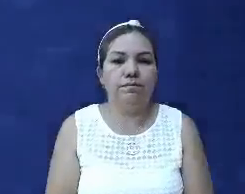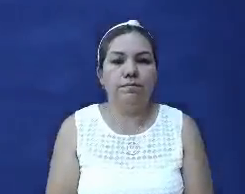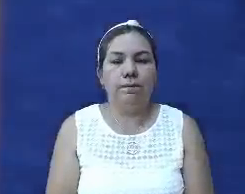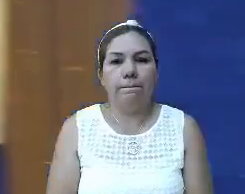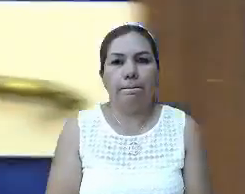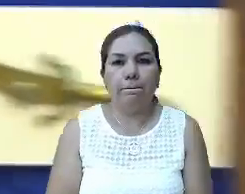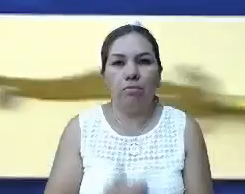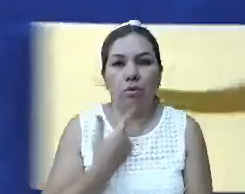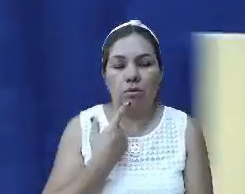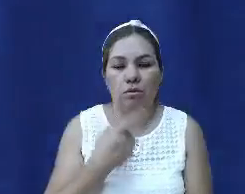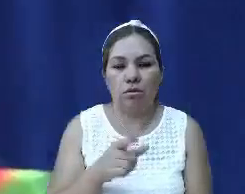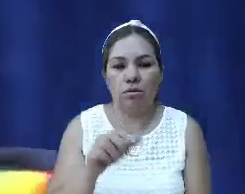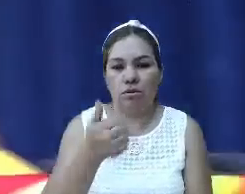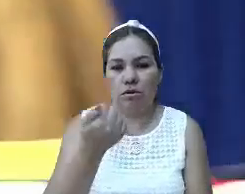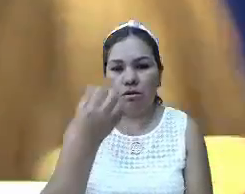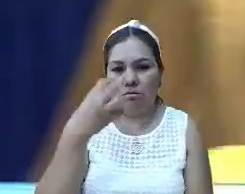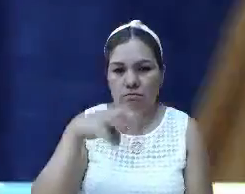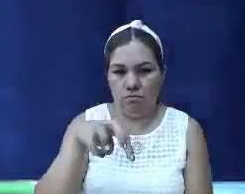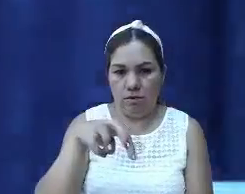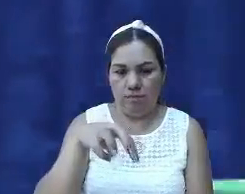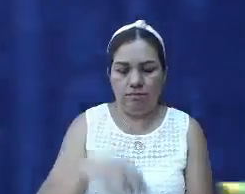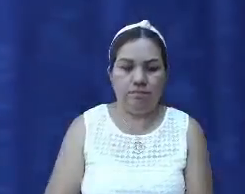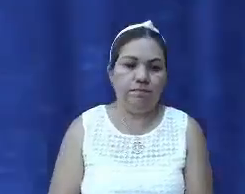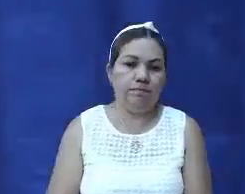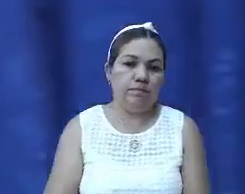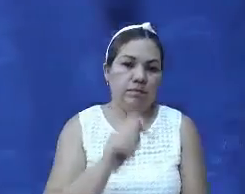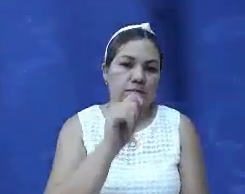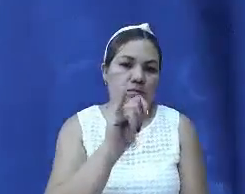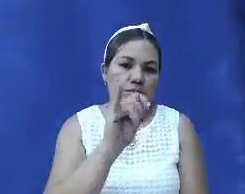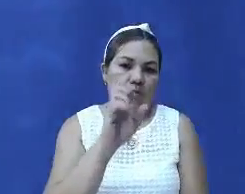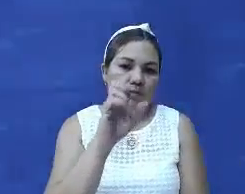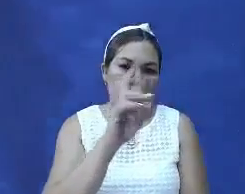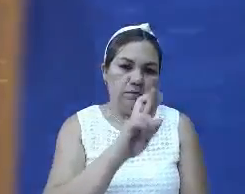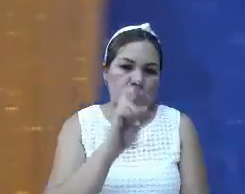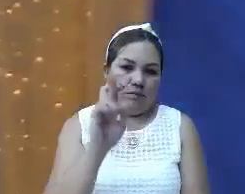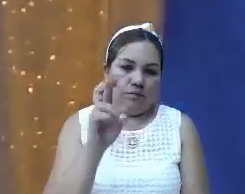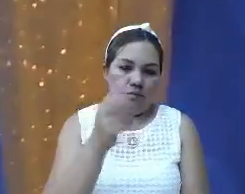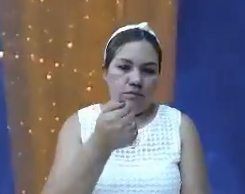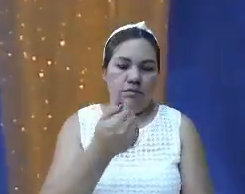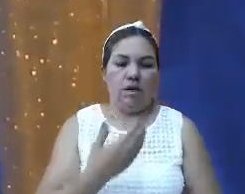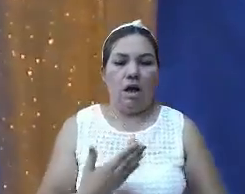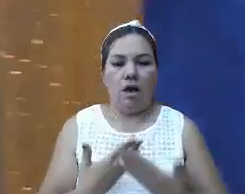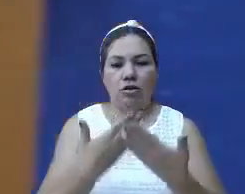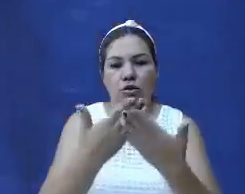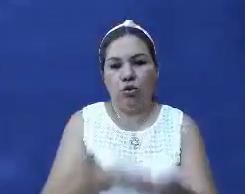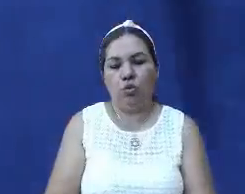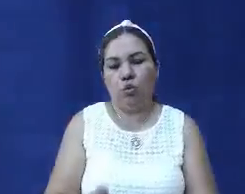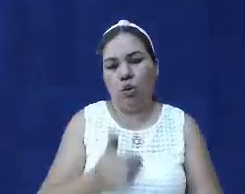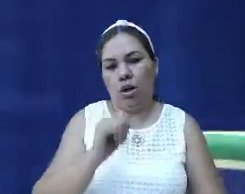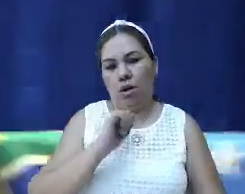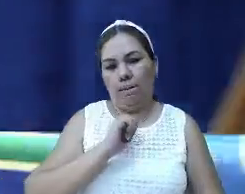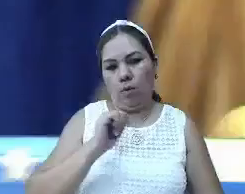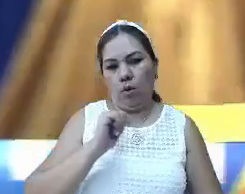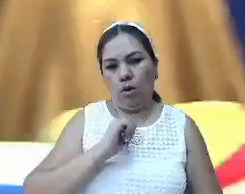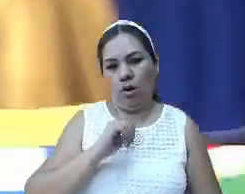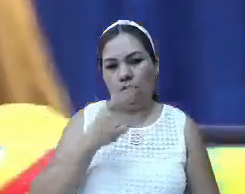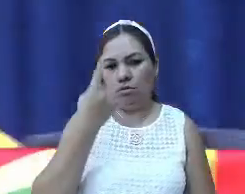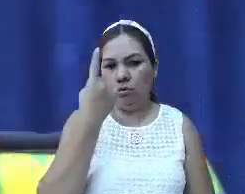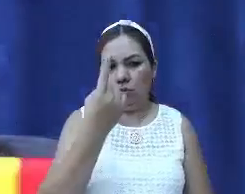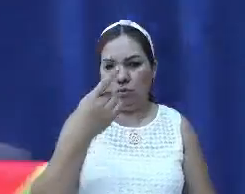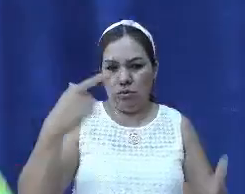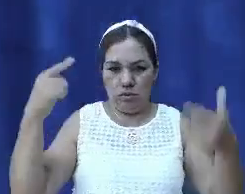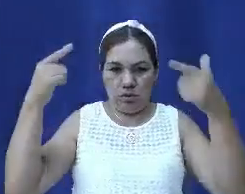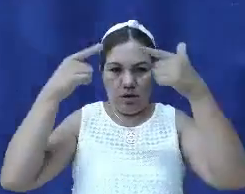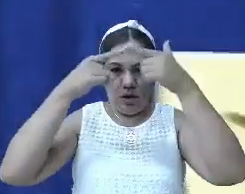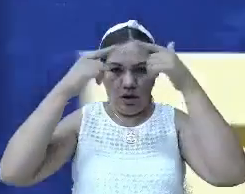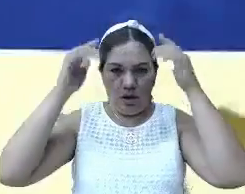¿Cuántos dicen amén? Y la tierra ayudó a la mujer. No es que la tierra ayudó a la mujer, un ángel